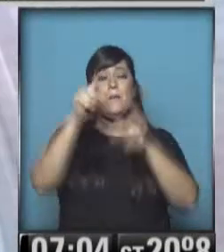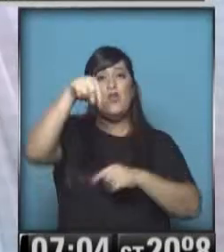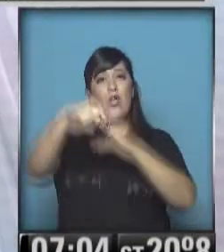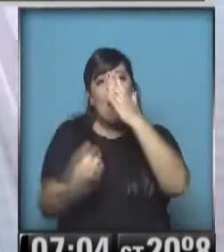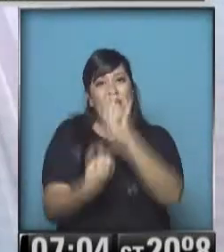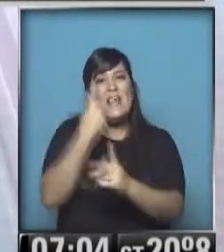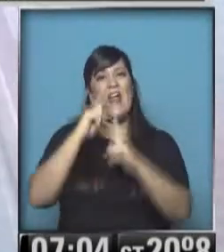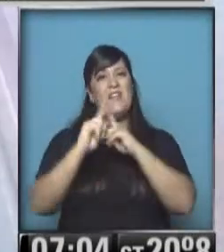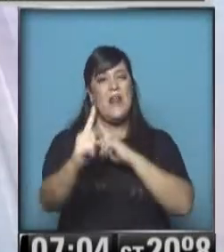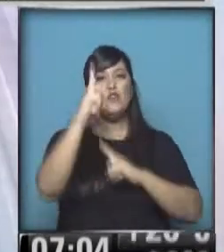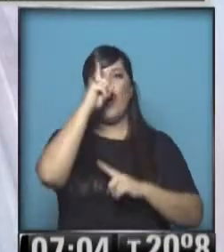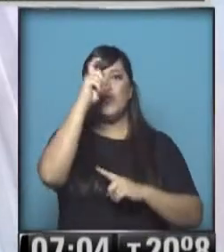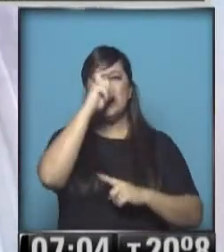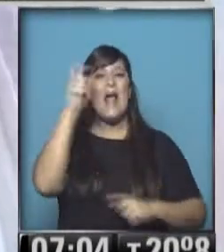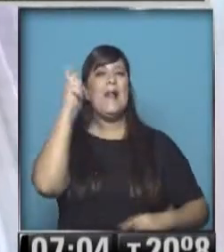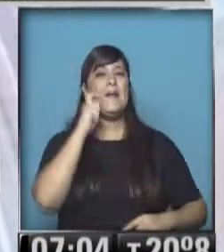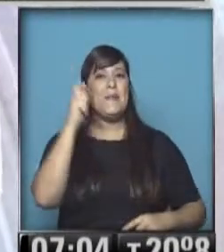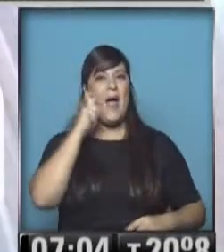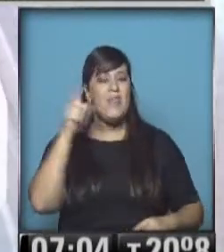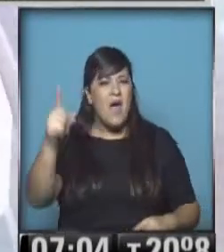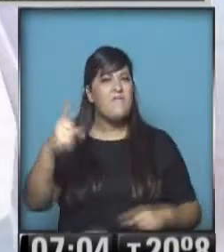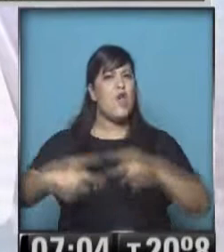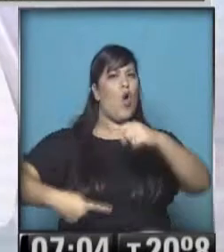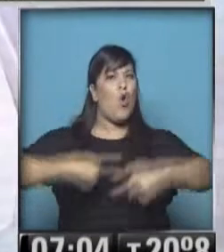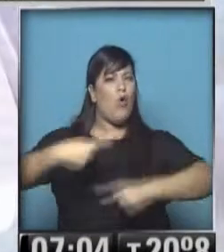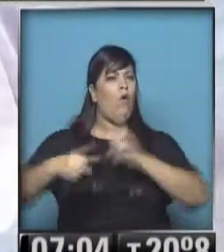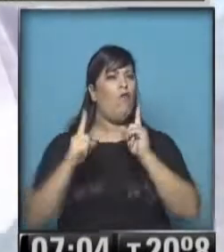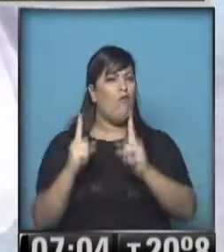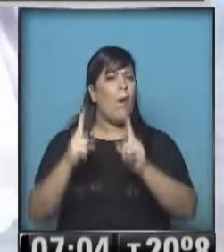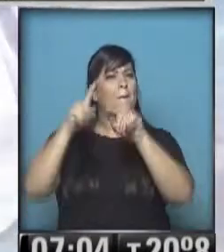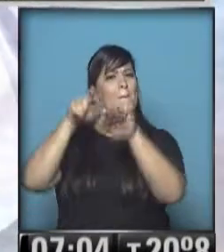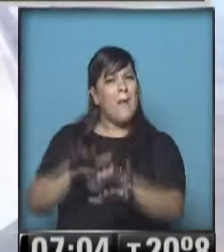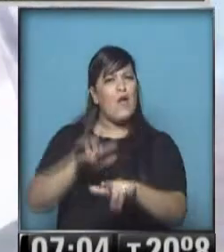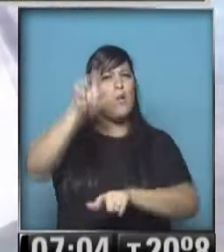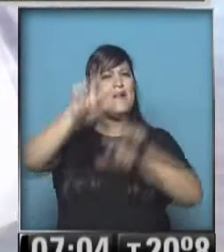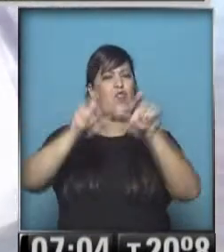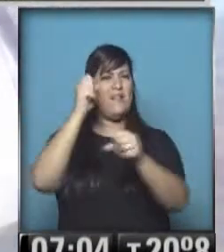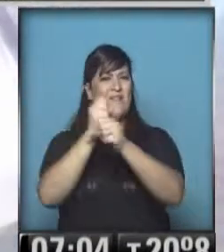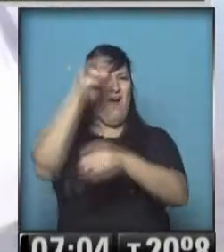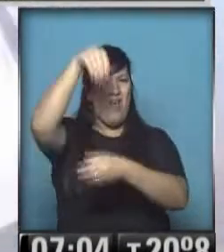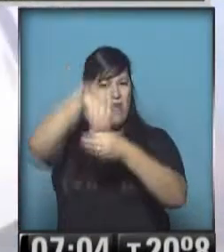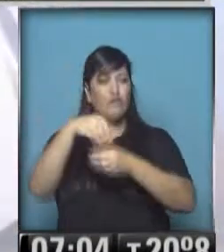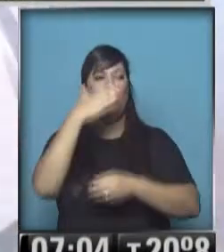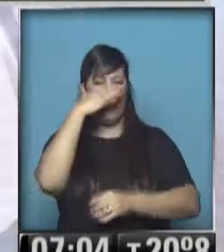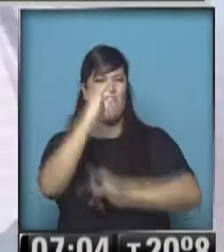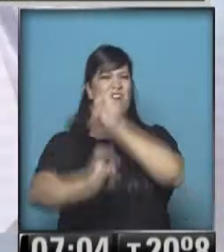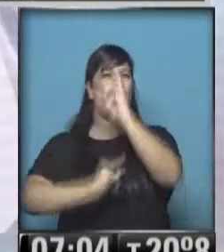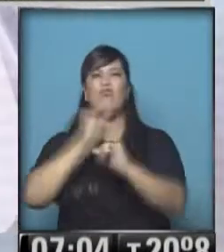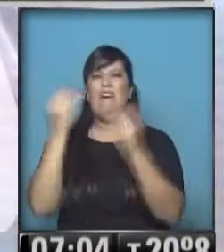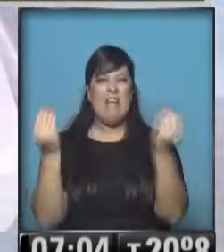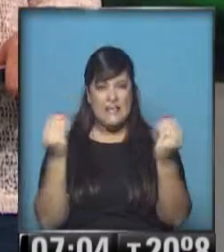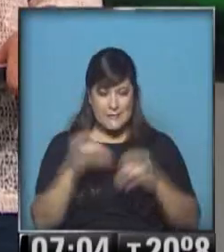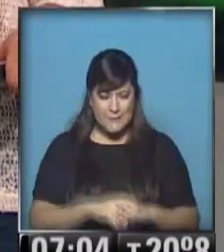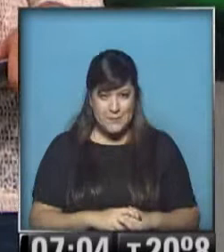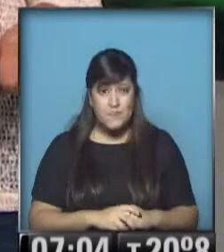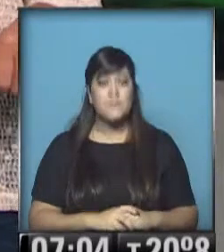desde el hospital Rivadavia. Continúa la medida de fuerza de los trabajadores. Vamos a interesarnos, vamos a contarte de qué se trata. Bueno,